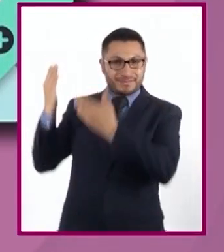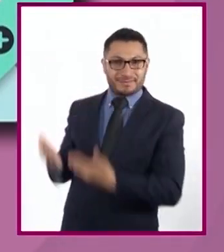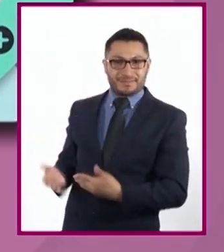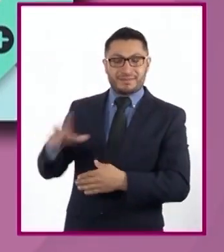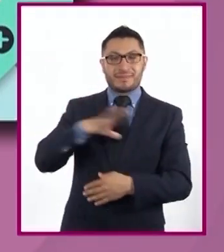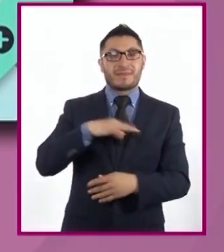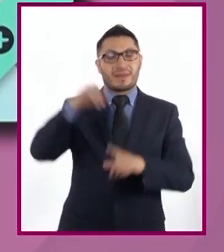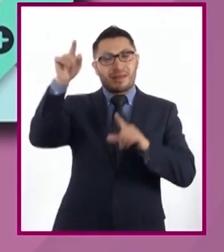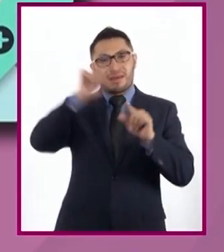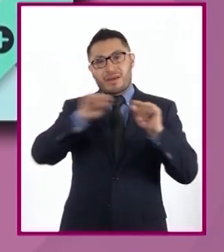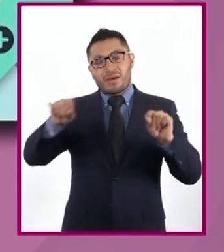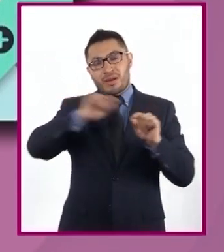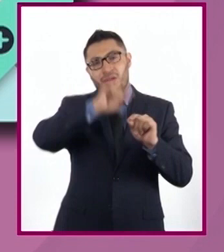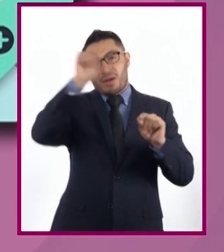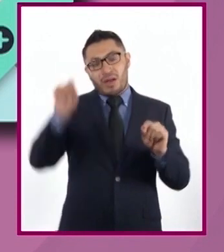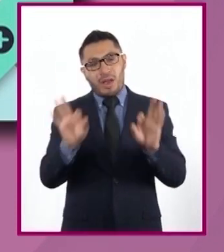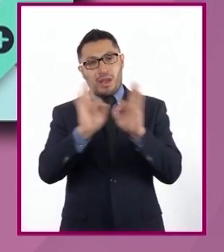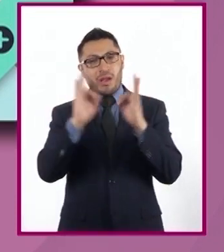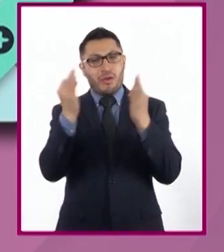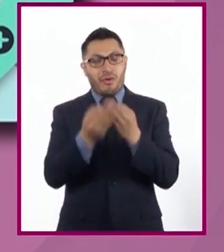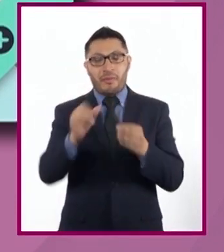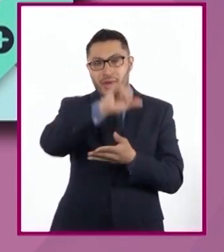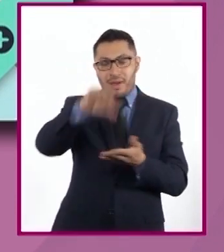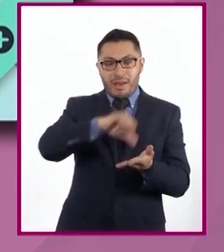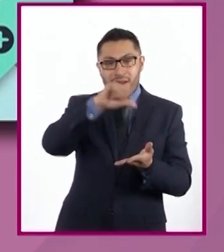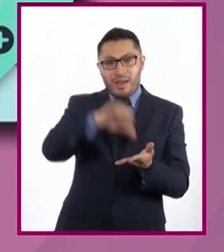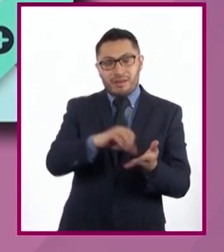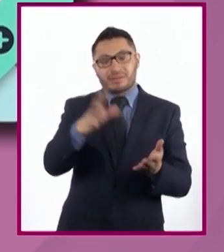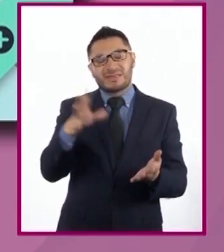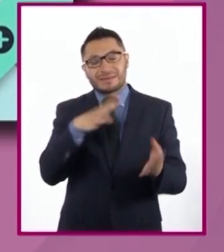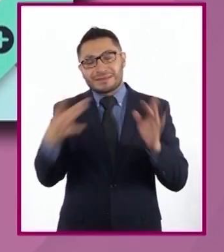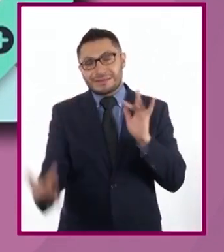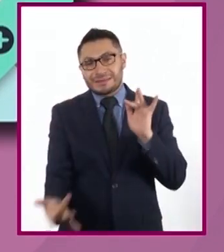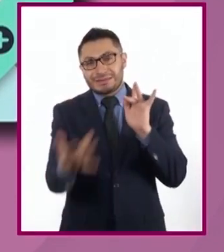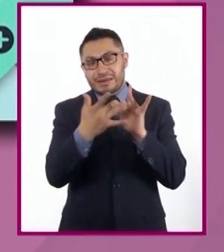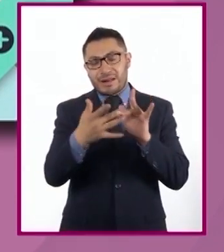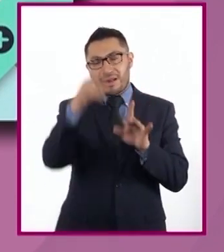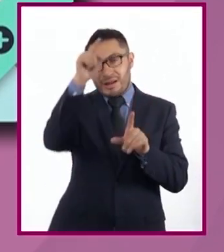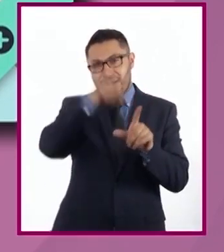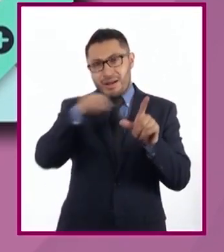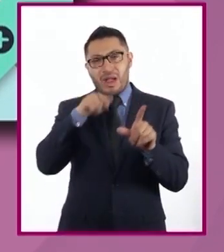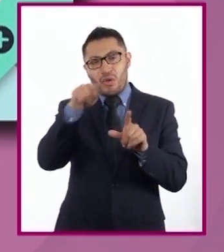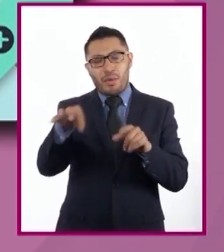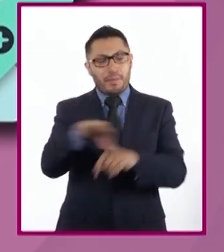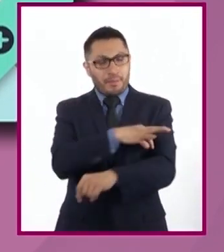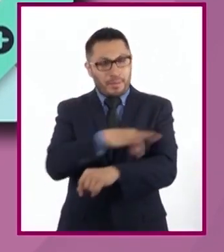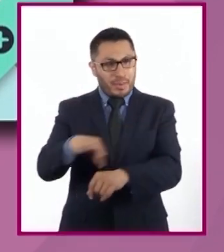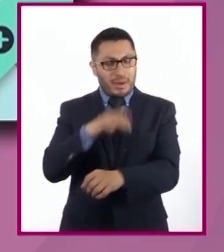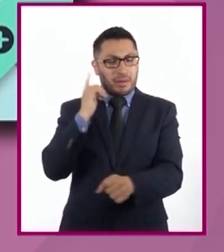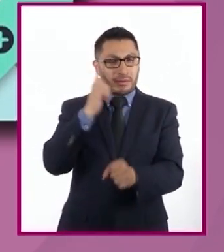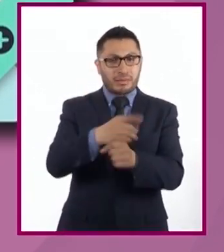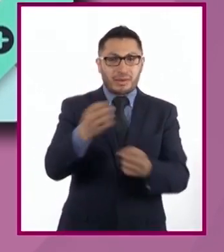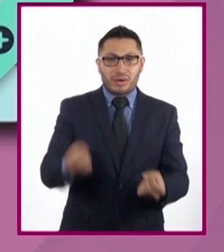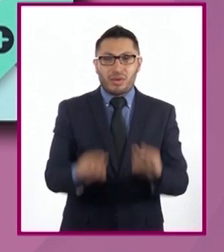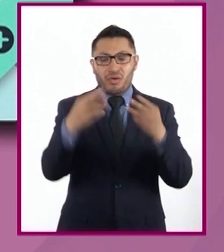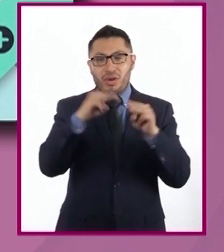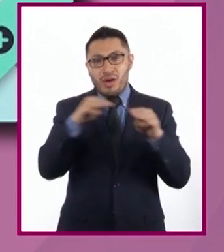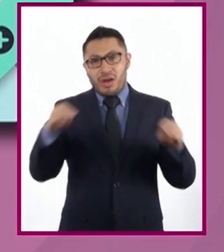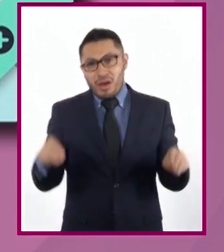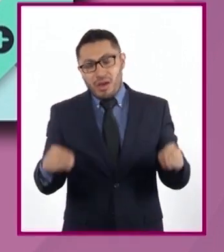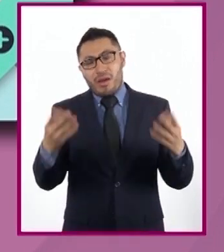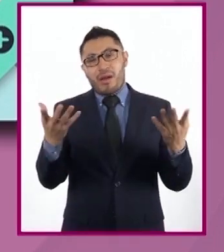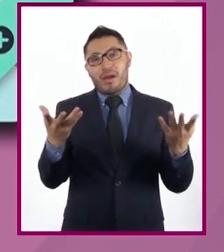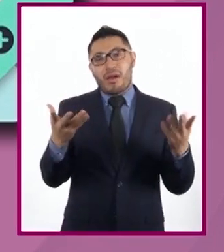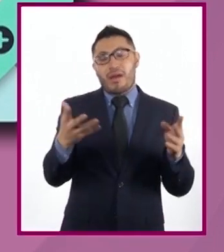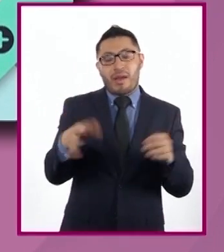su transportador de manera que el centro corresponda con el ángulo que medirán. Identifiquen la medida que corresponde a la